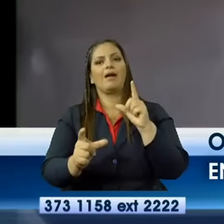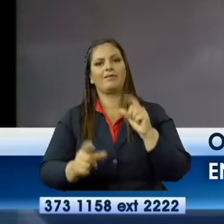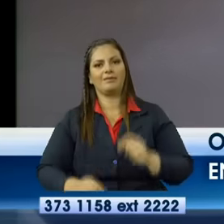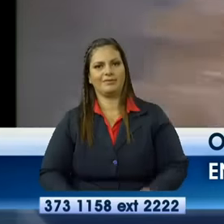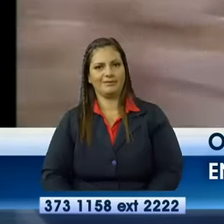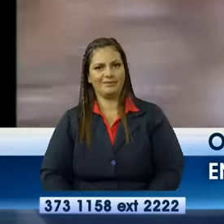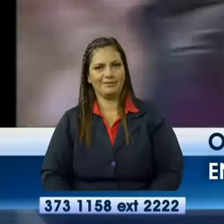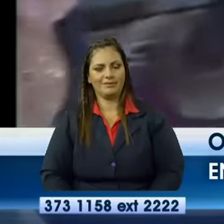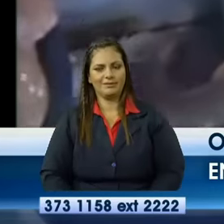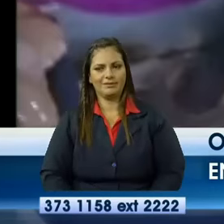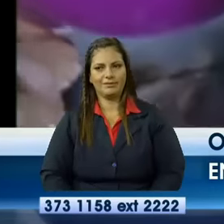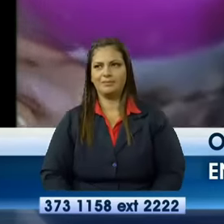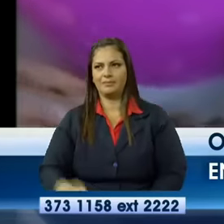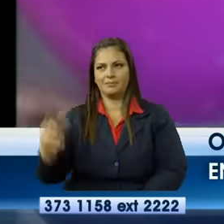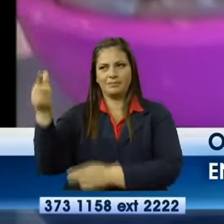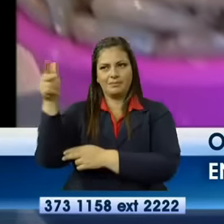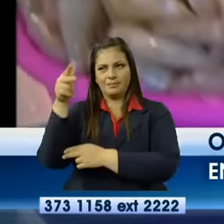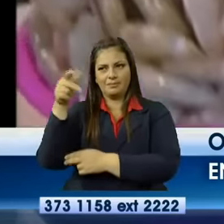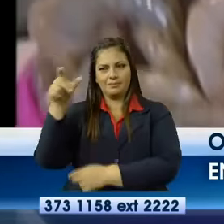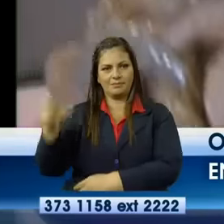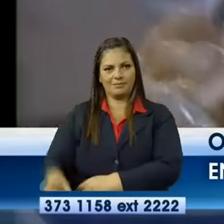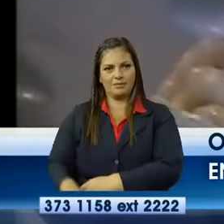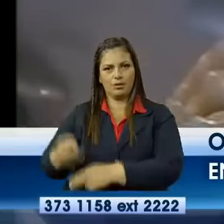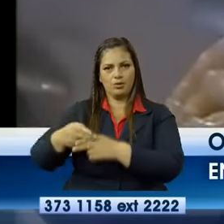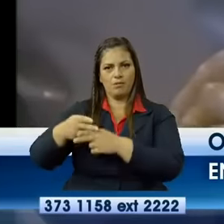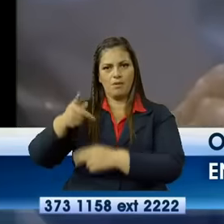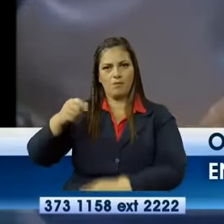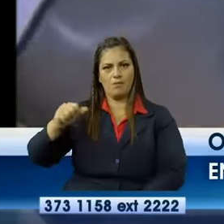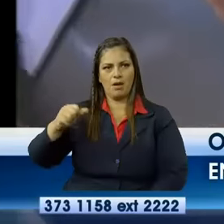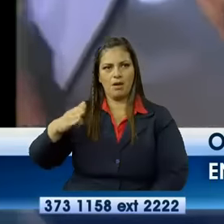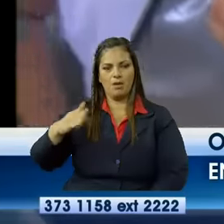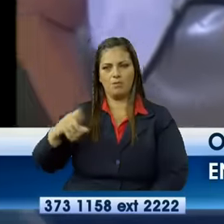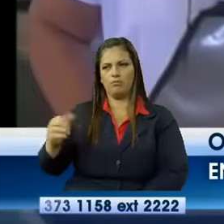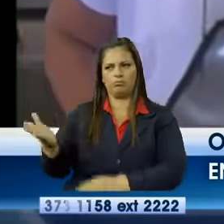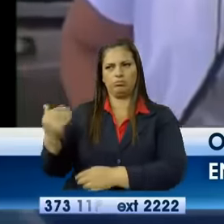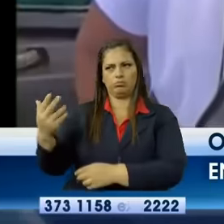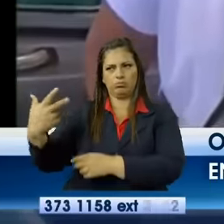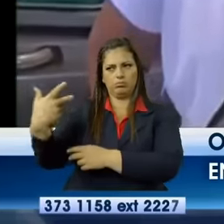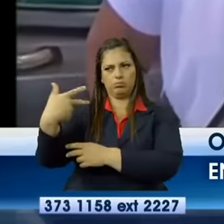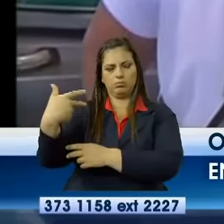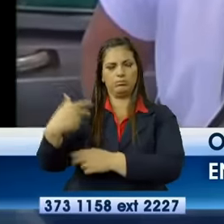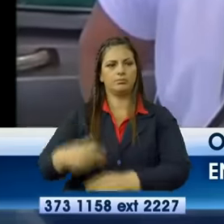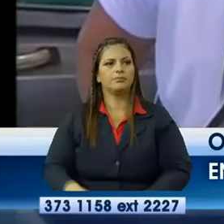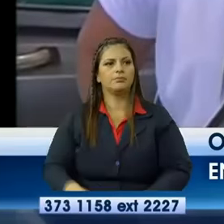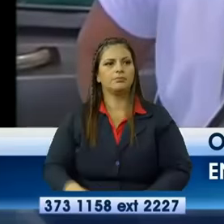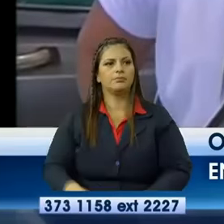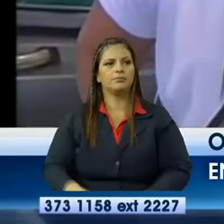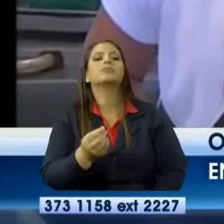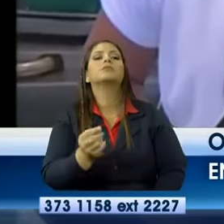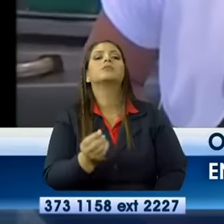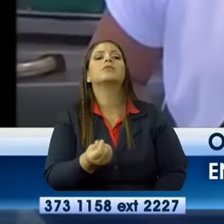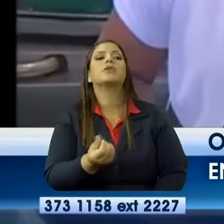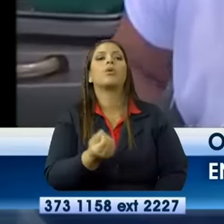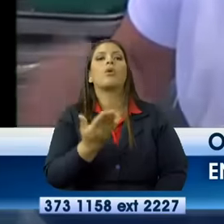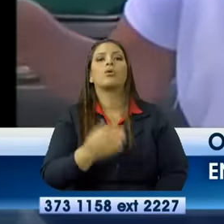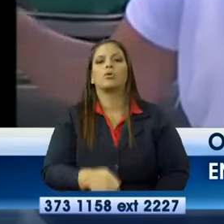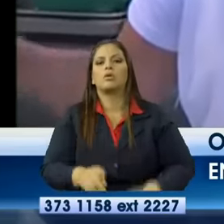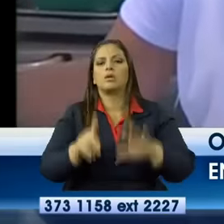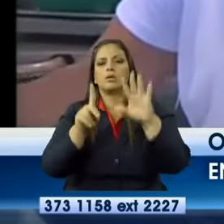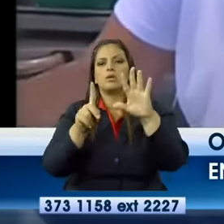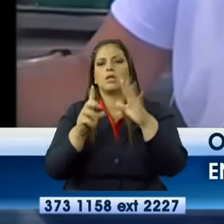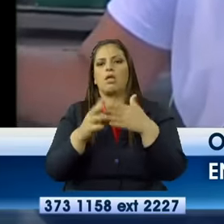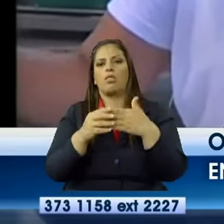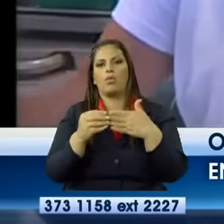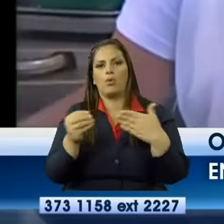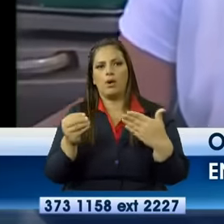Pablo, por favor, ¿a cómo está la libra de este camarón sin cabeza? Ese ahí, ahorita está a $6 porque me sale